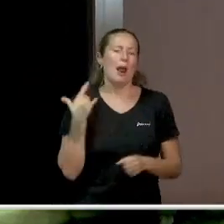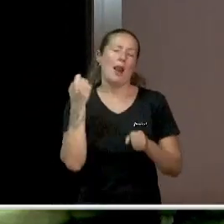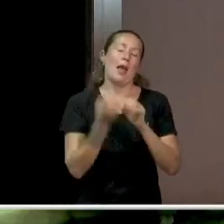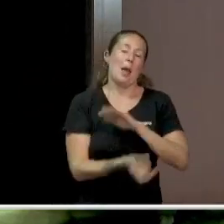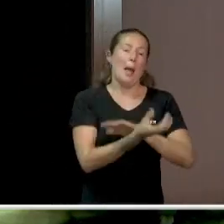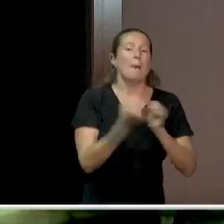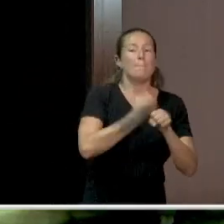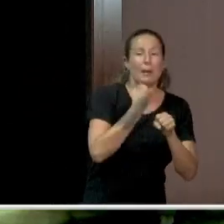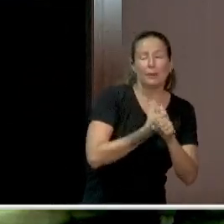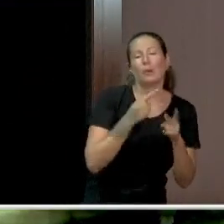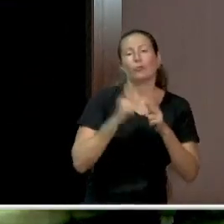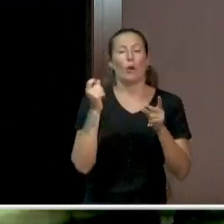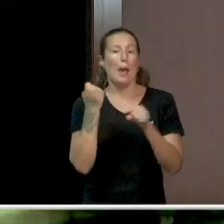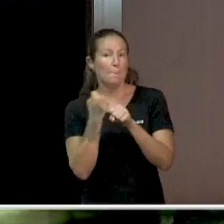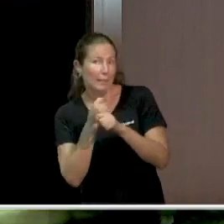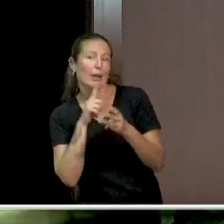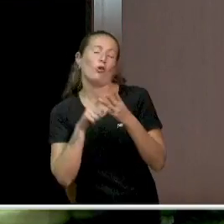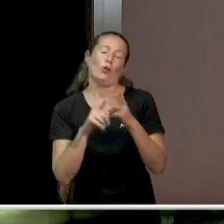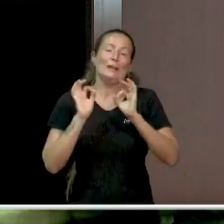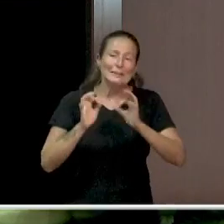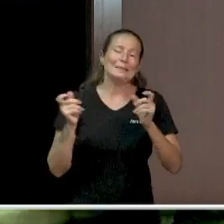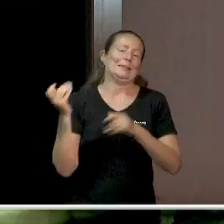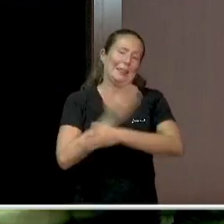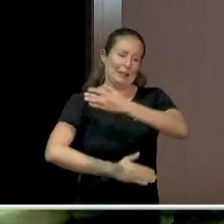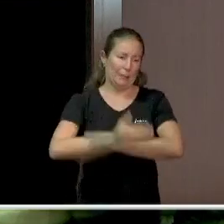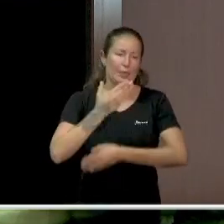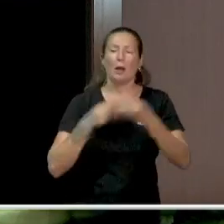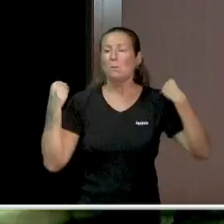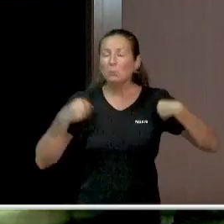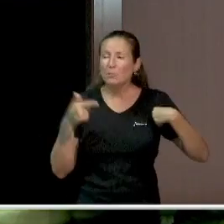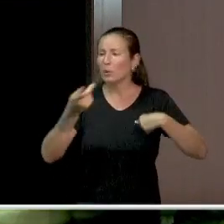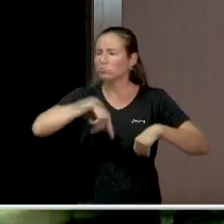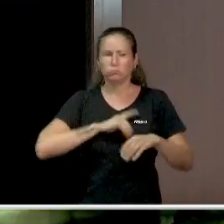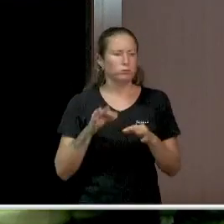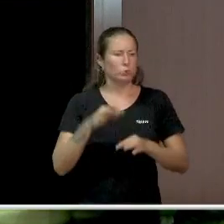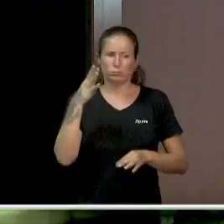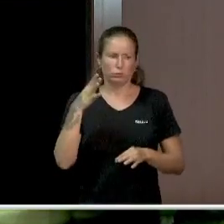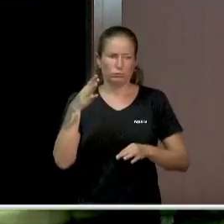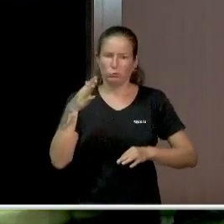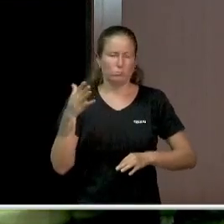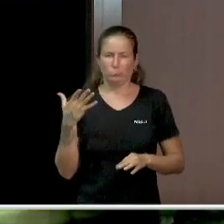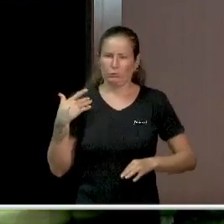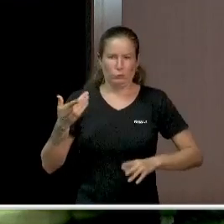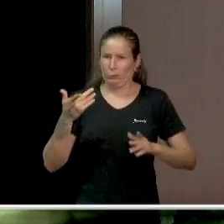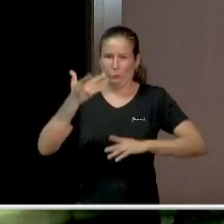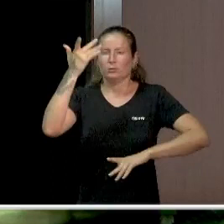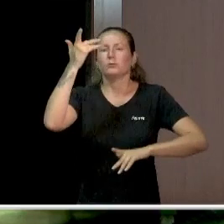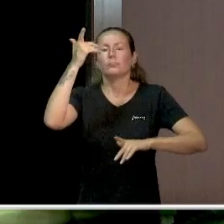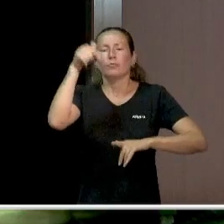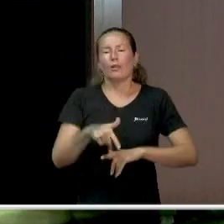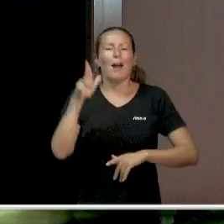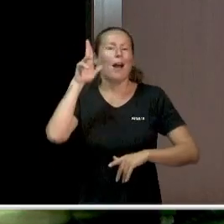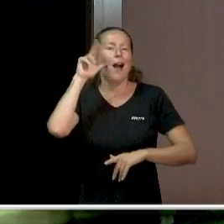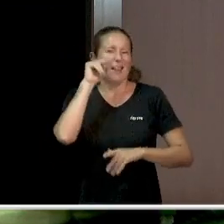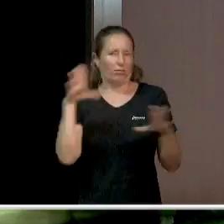sustentan las universidades valencianas, y este año tenemos la fortuna de que celebre nuestra universidad, la Universidad de